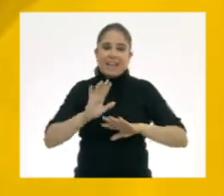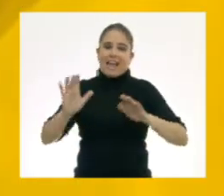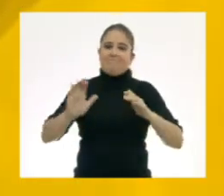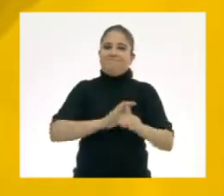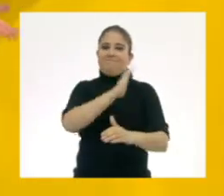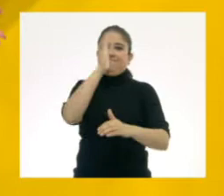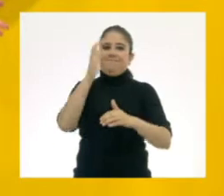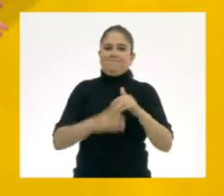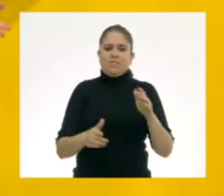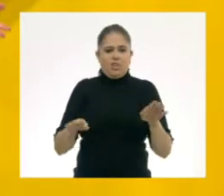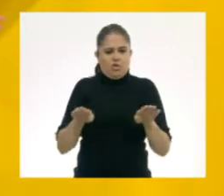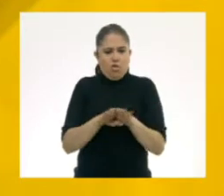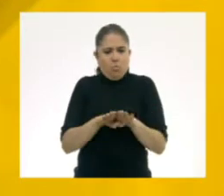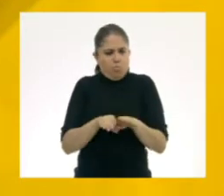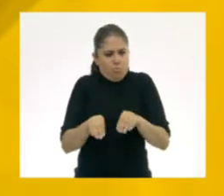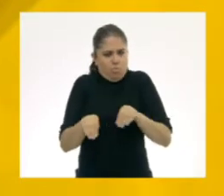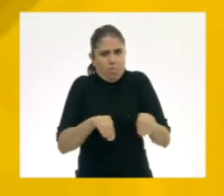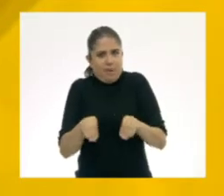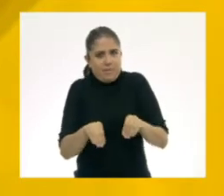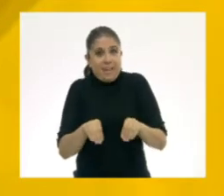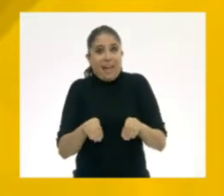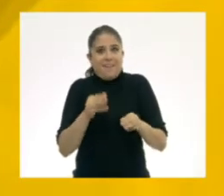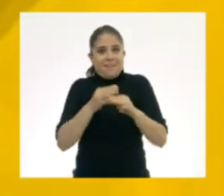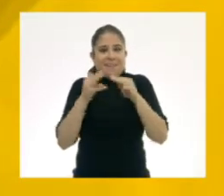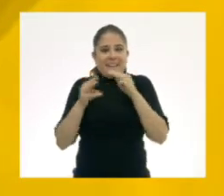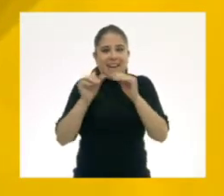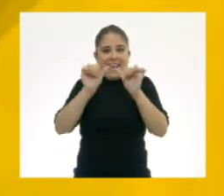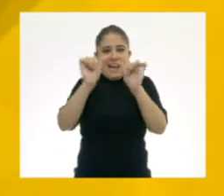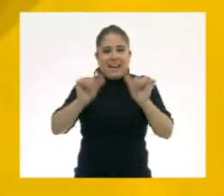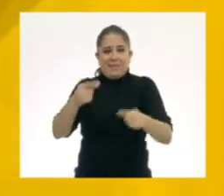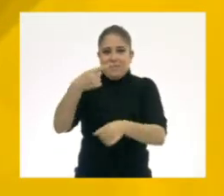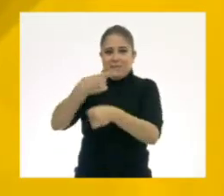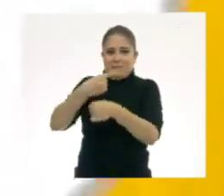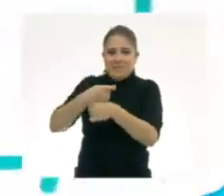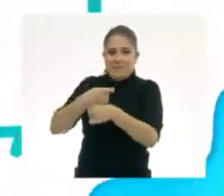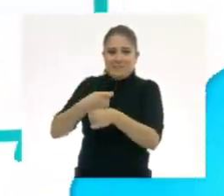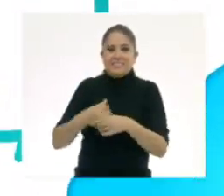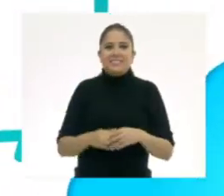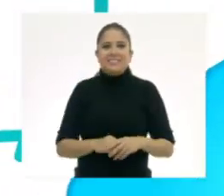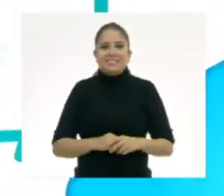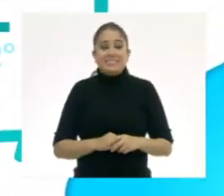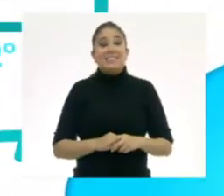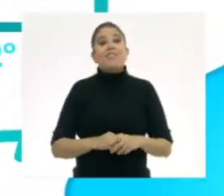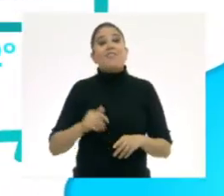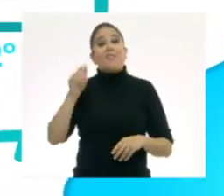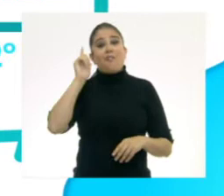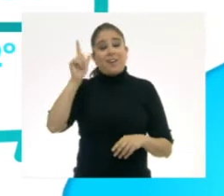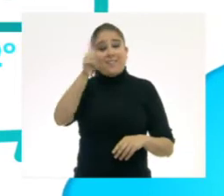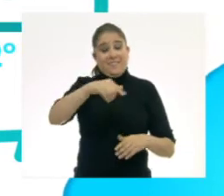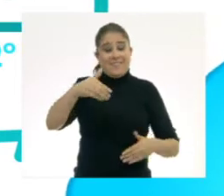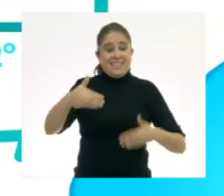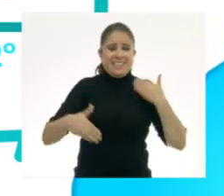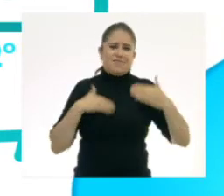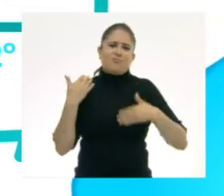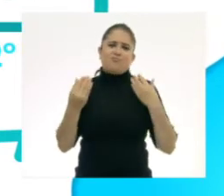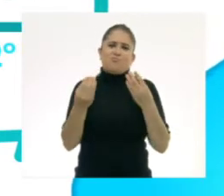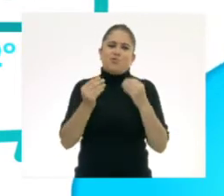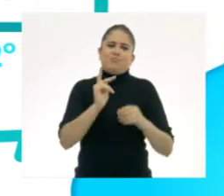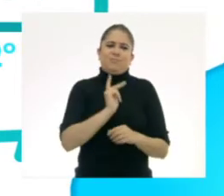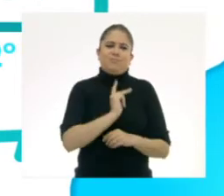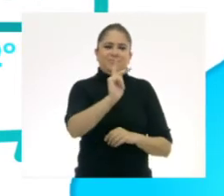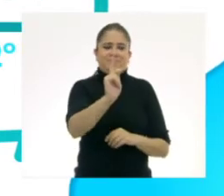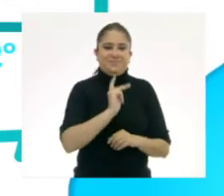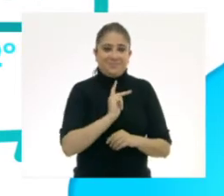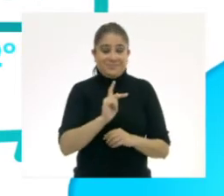terminado con ¿Y cómo me muevo? En su asignatura Artes de Primer Grado. Espero lo hayan disfrutado tanto como